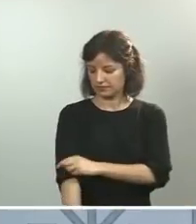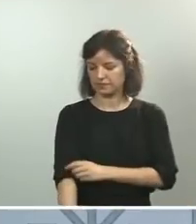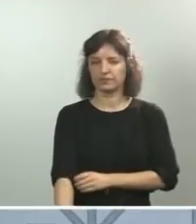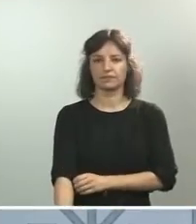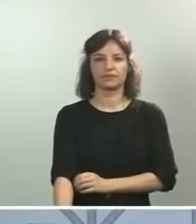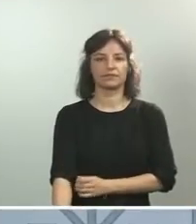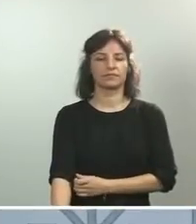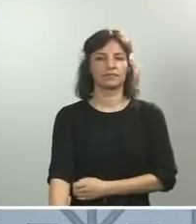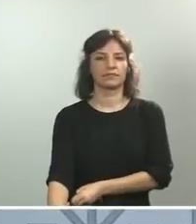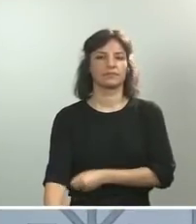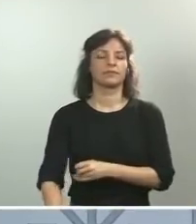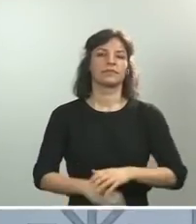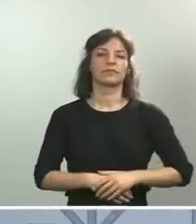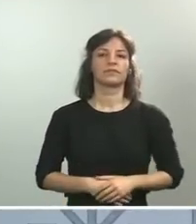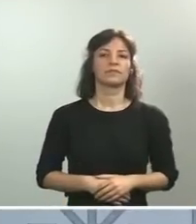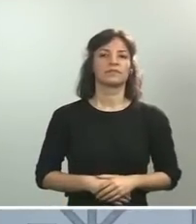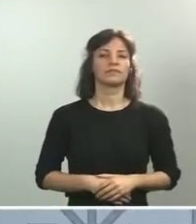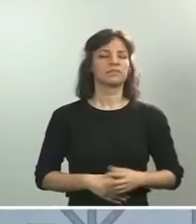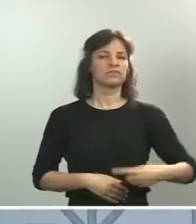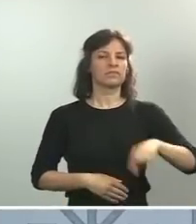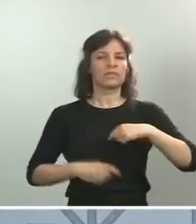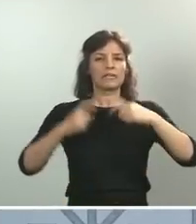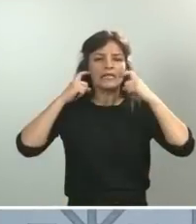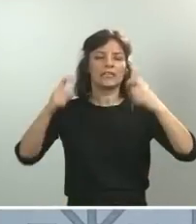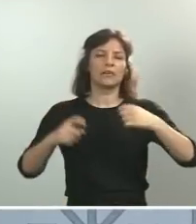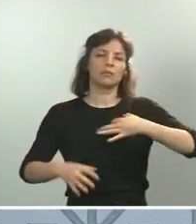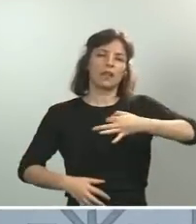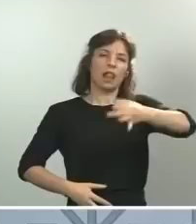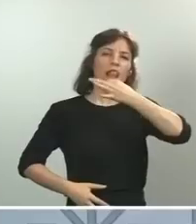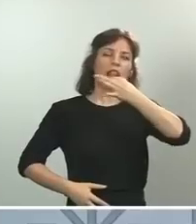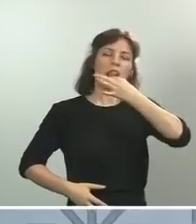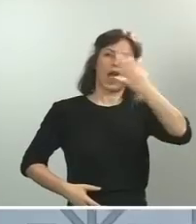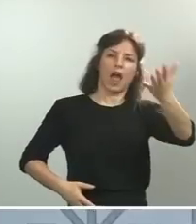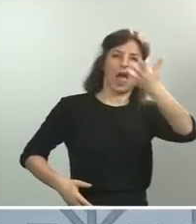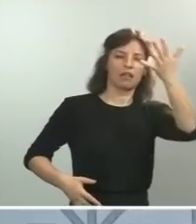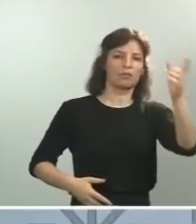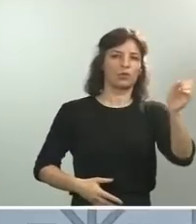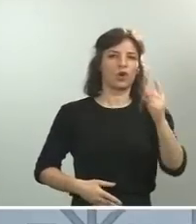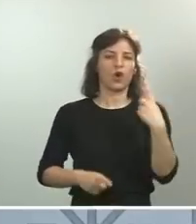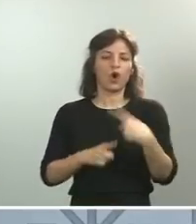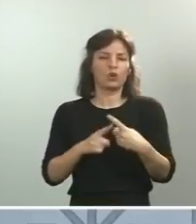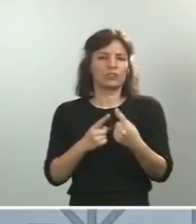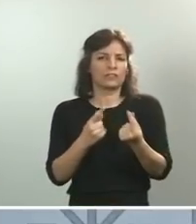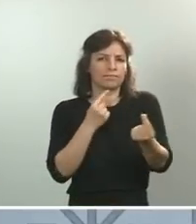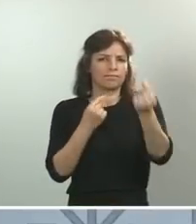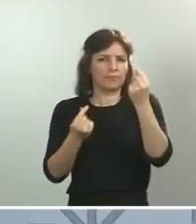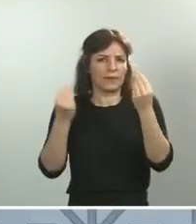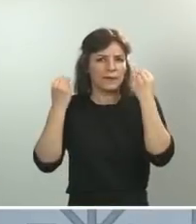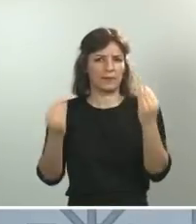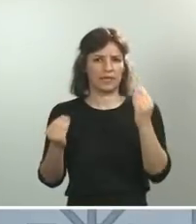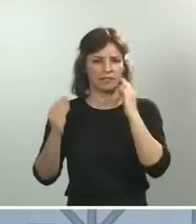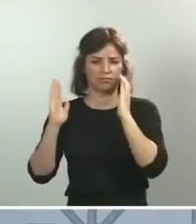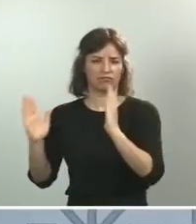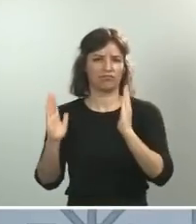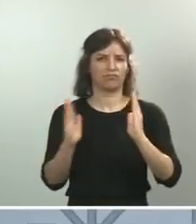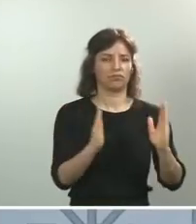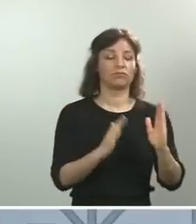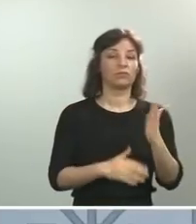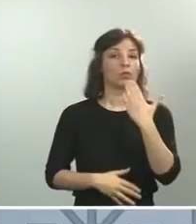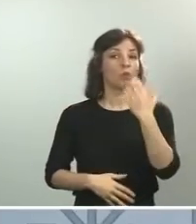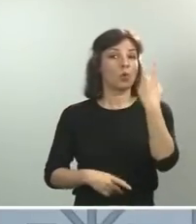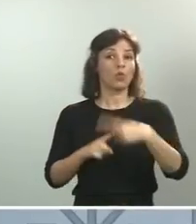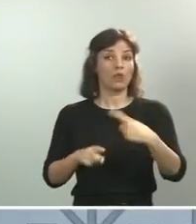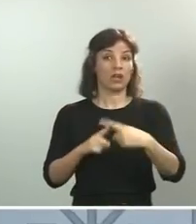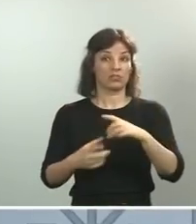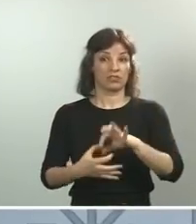grandes elucubraciones ou discursos. Entón, nos pareció que unha das formas, algo que depende de nosa, que é a convalidación de